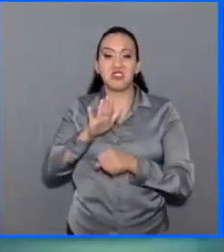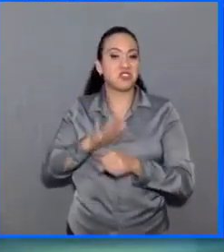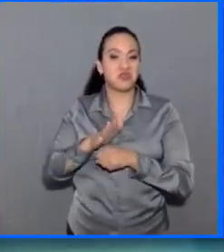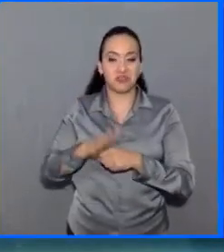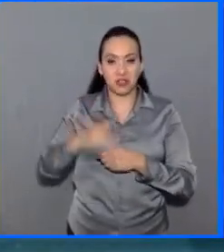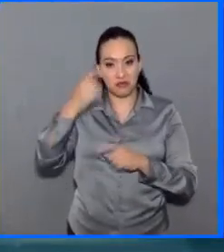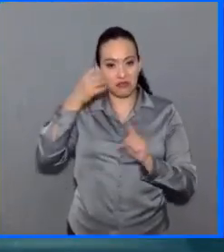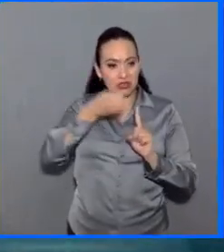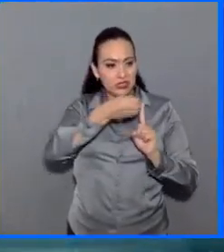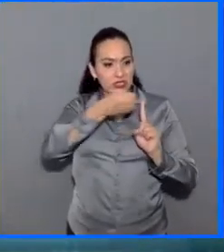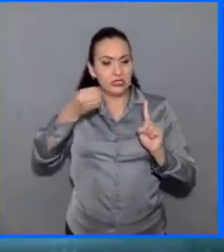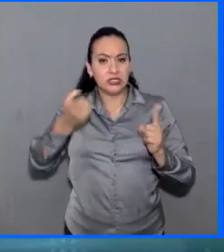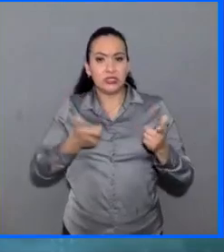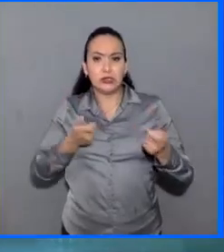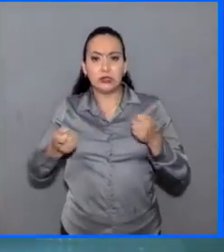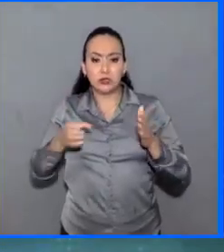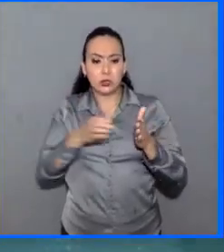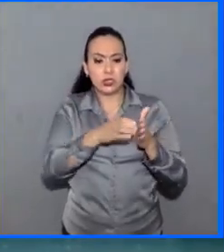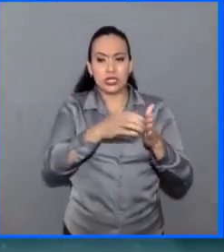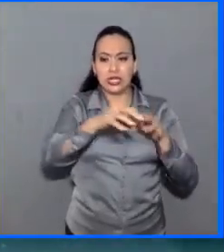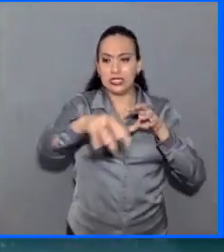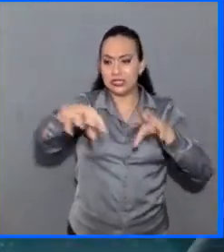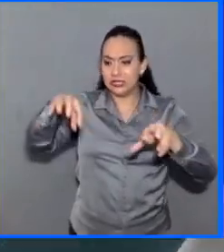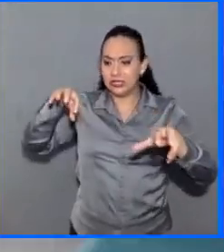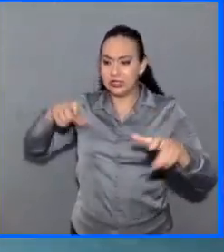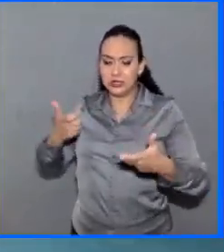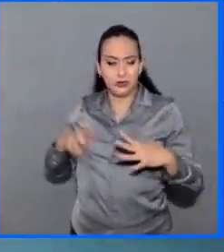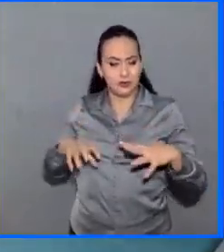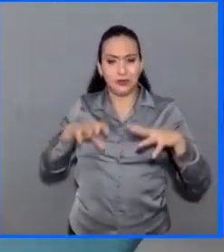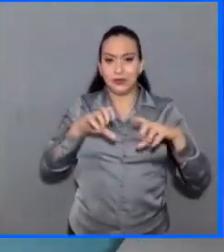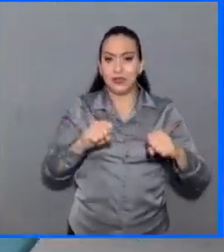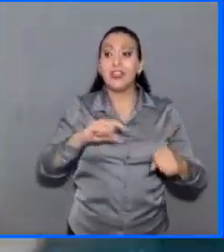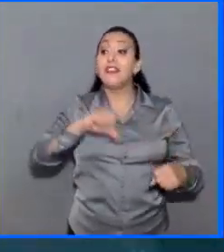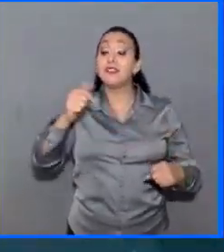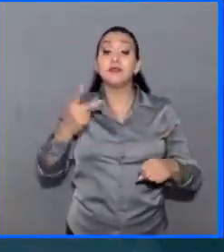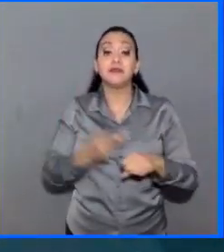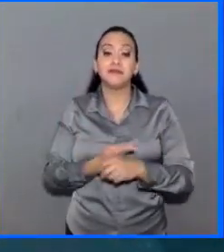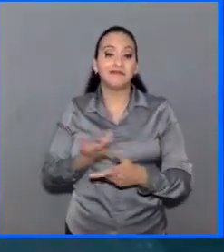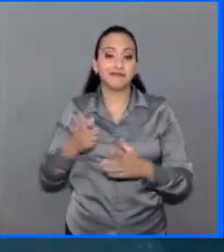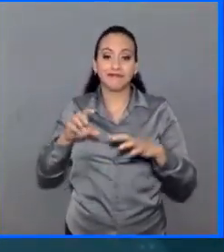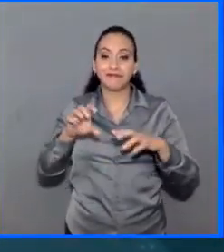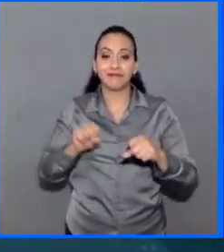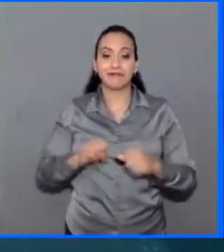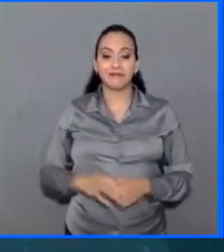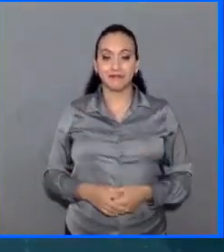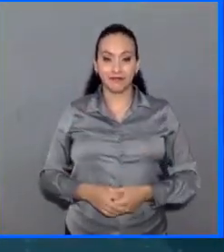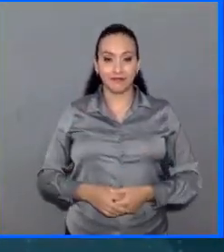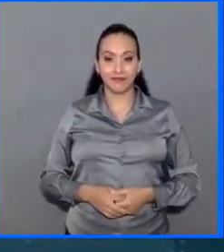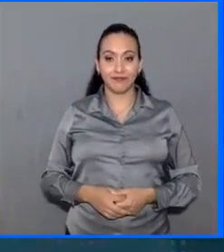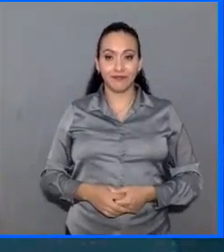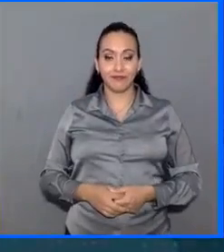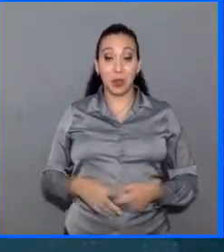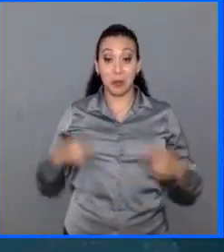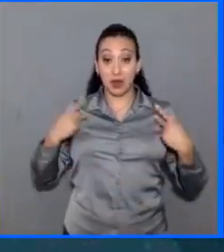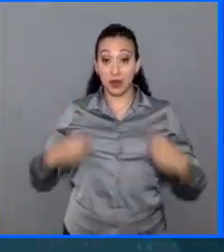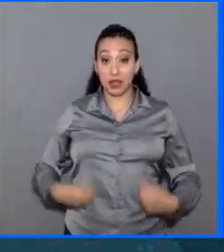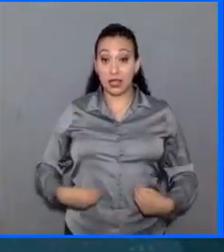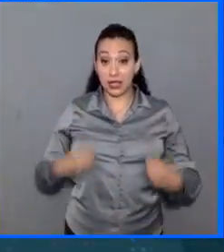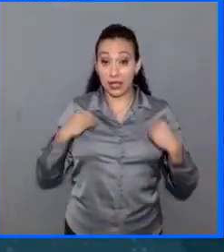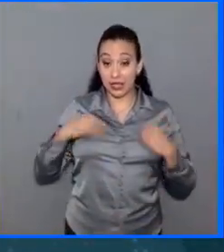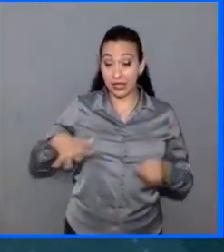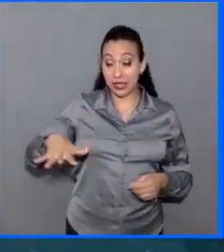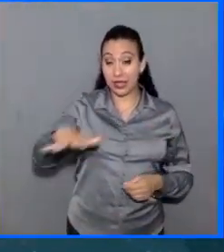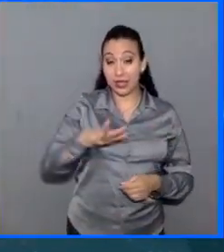elección judicial y para operar después del proceso. Habitantes de la colonia Vallejo en la Ciudad